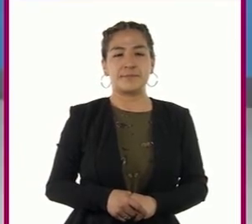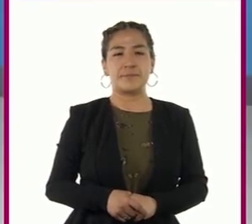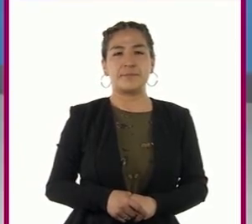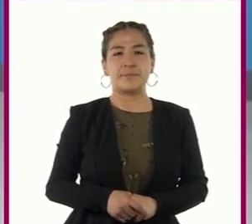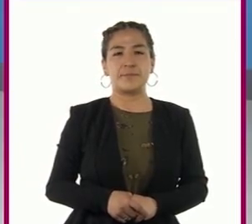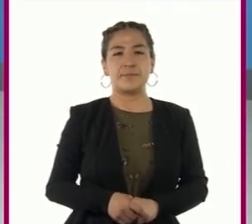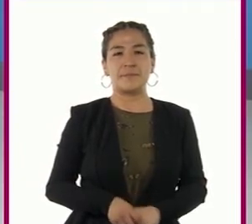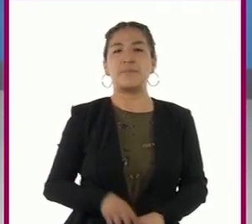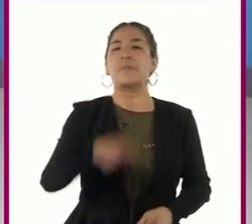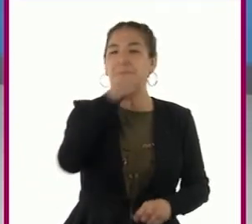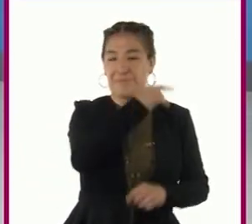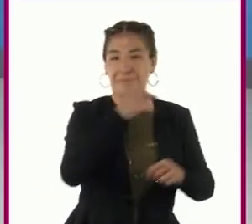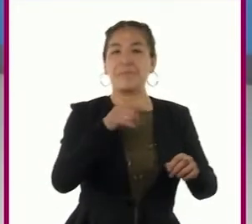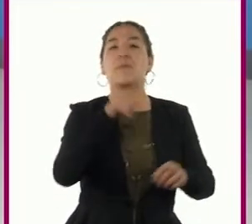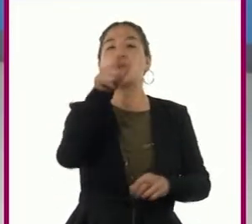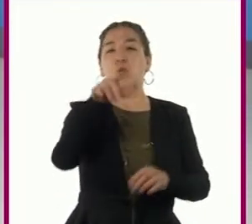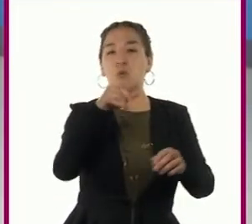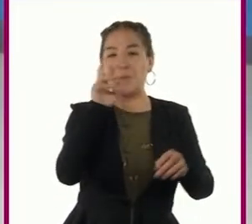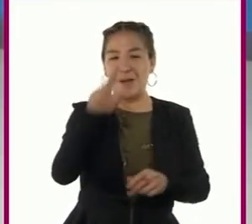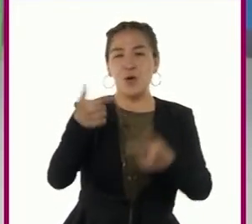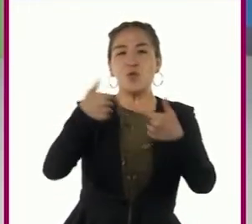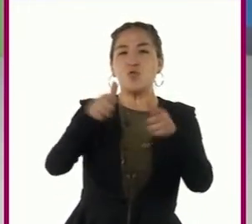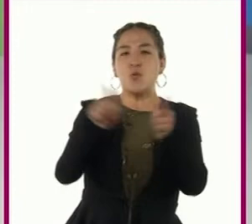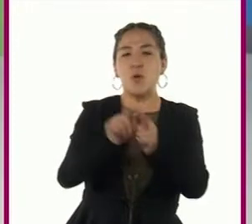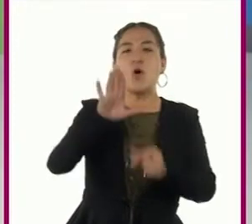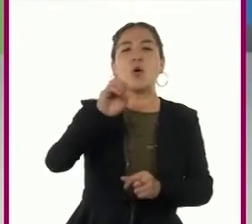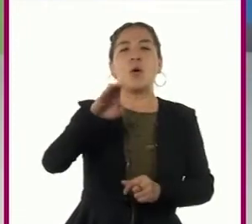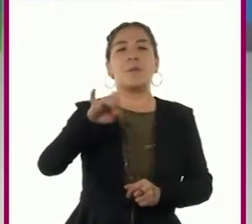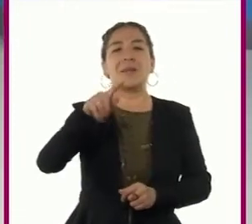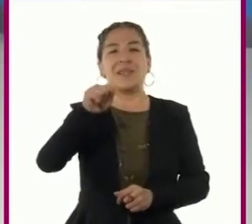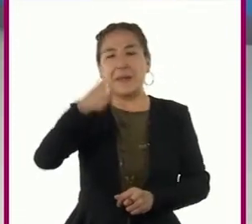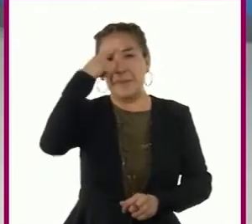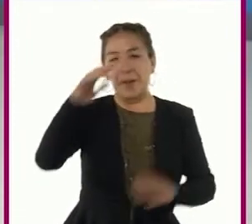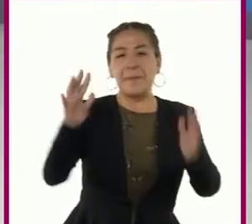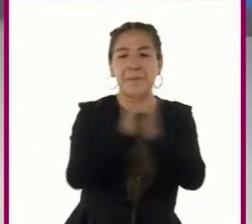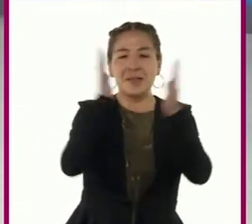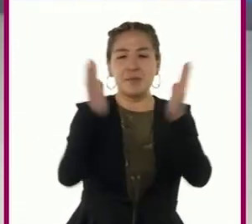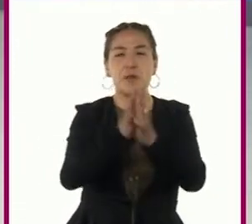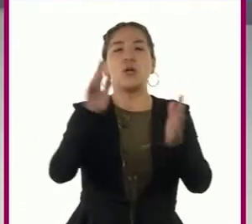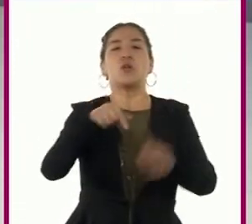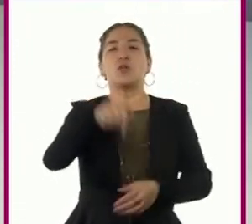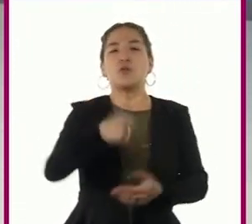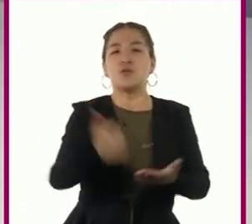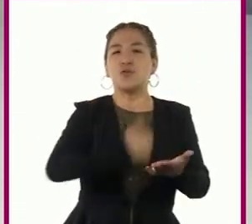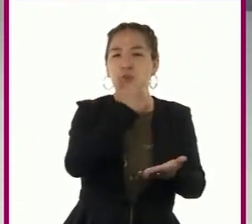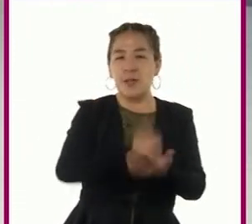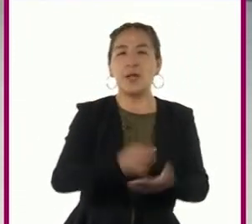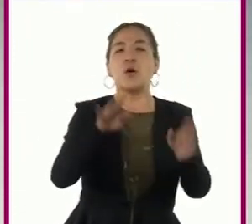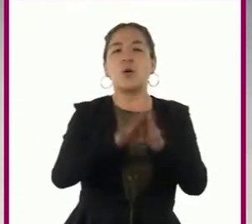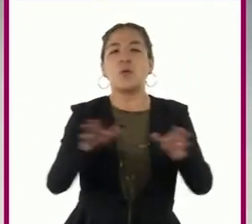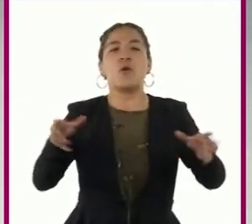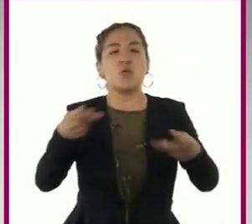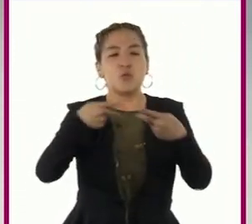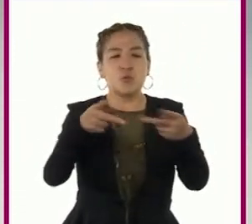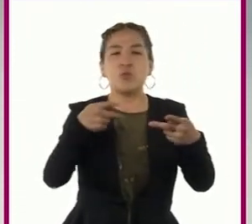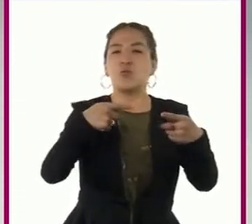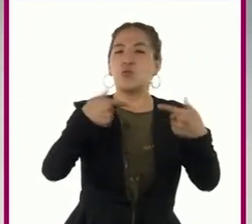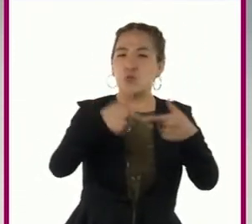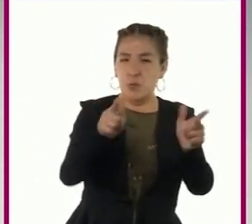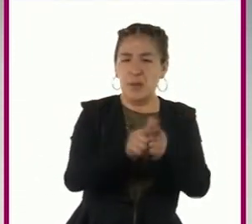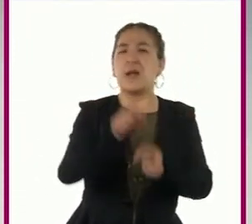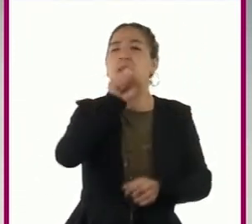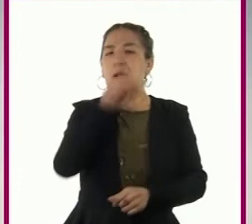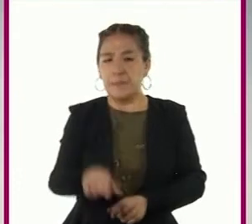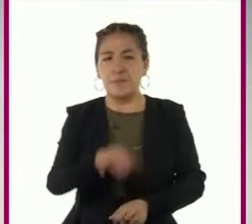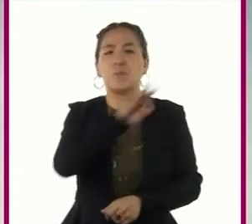Además de los partidos políticos, los comités de participación ciudadana o comisiones de participación comunitaria también nos